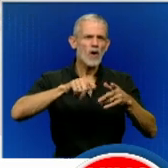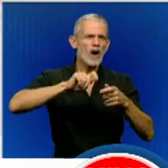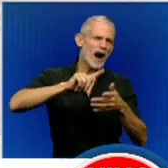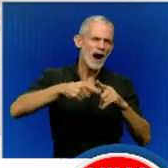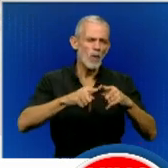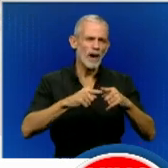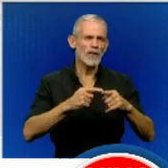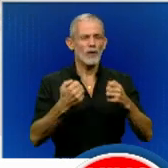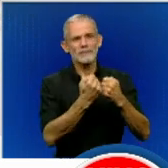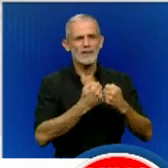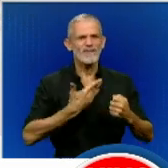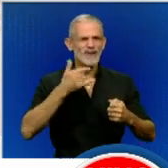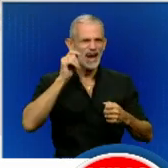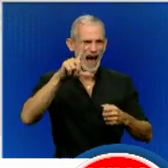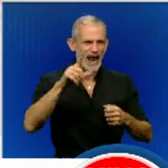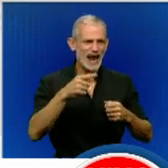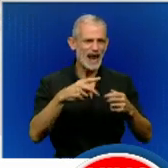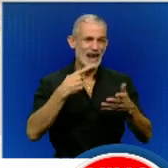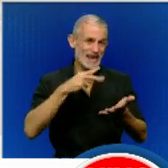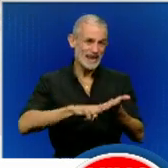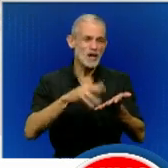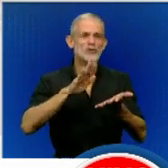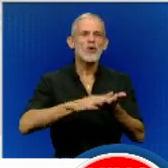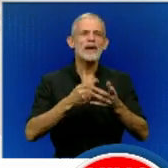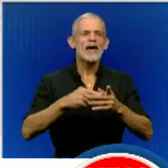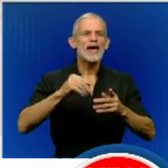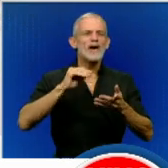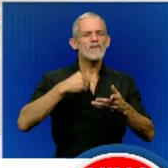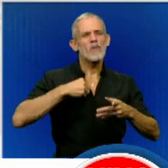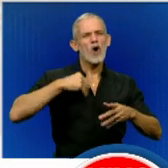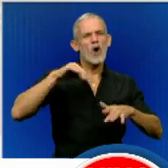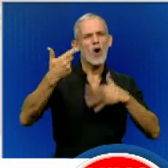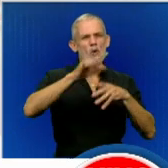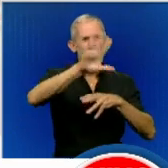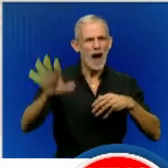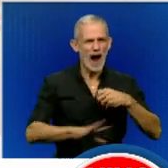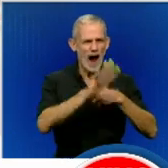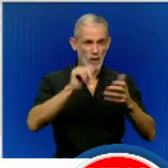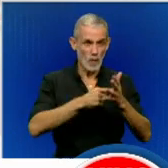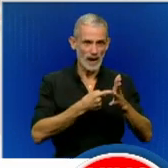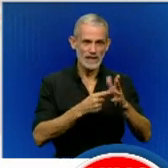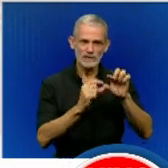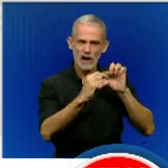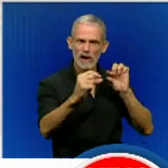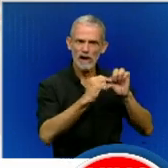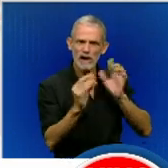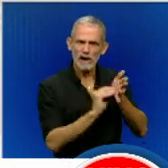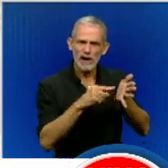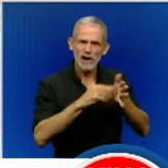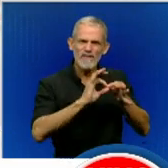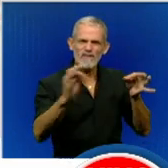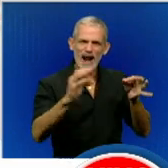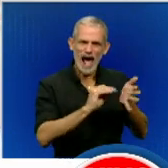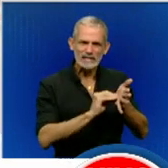fiscal de la cláusula que se refería al fondo del conurbano bonaerense una cláusula que mostraba una